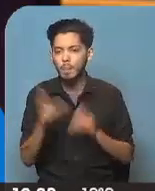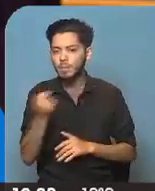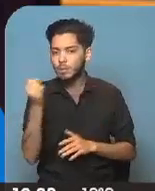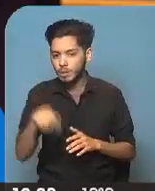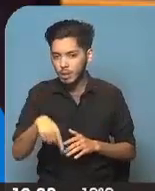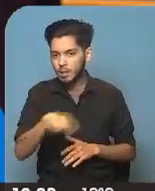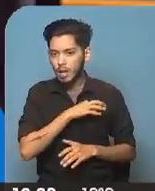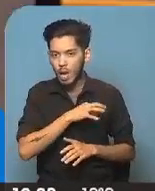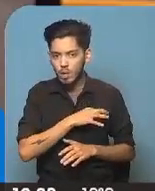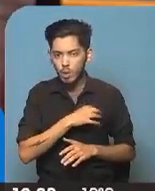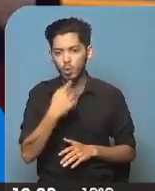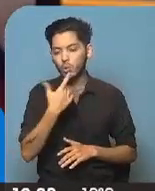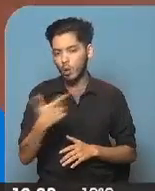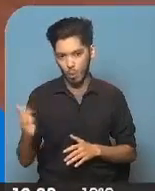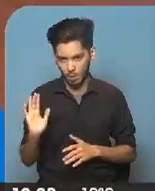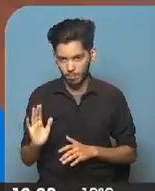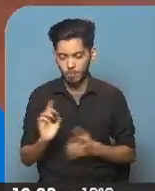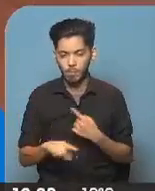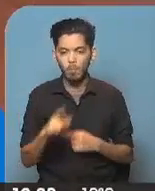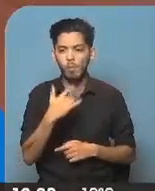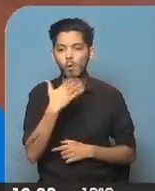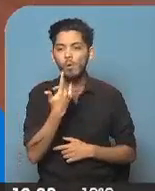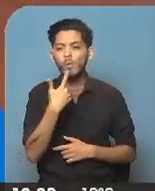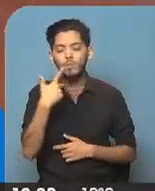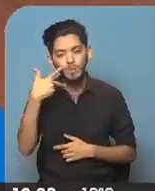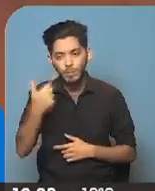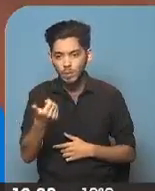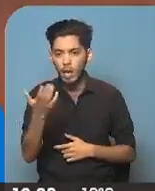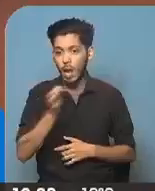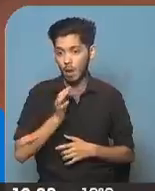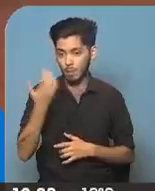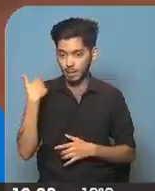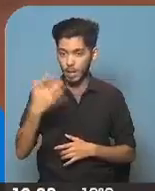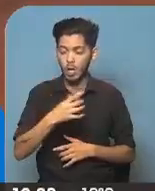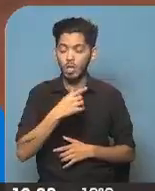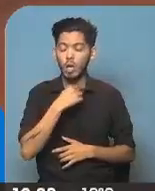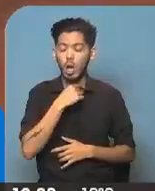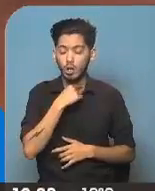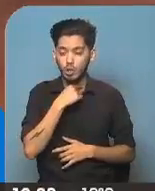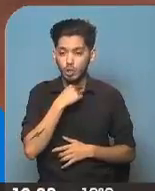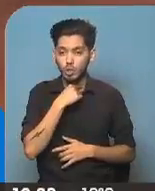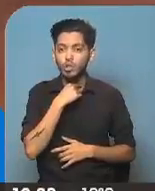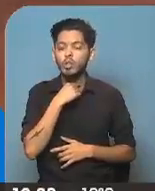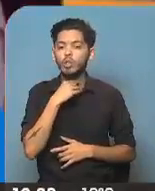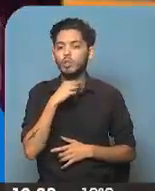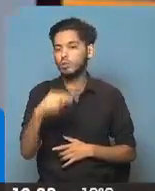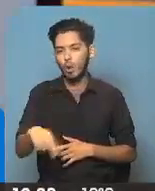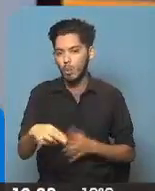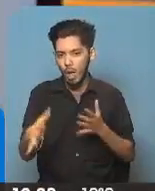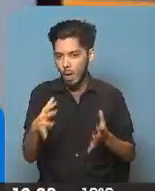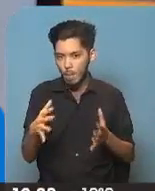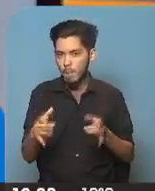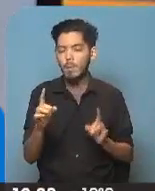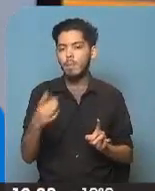año no me cabe duda justina el año pasado en noviembre necesitaba un corazón sí o sí ese corazón no llegó nunca y faltando tres días